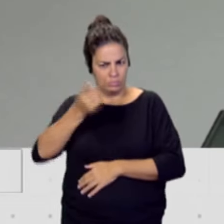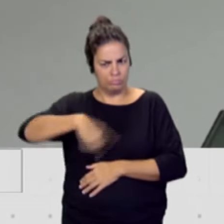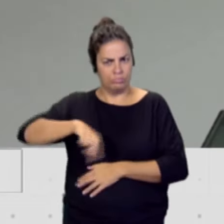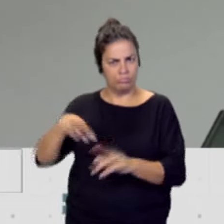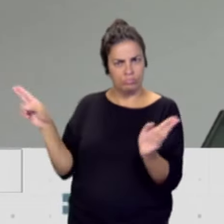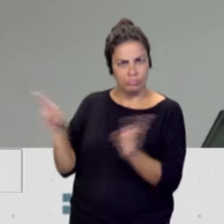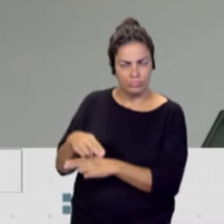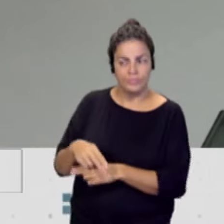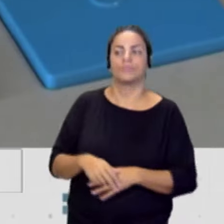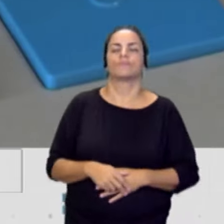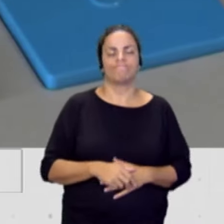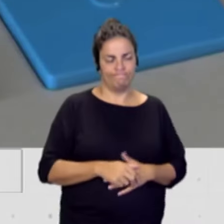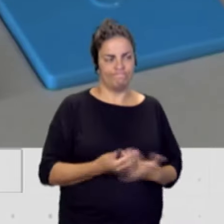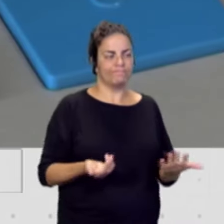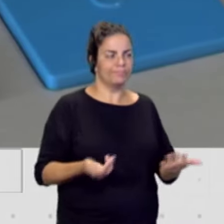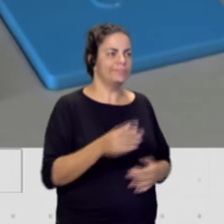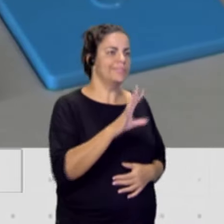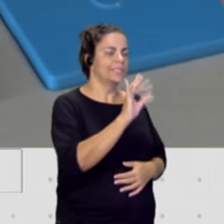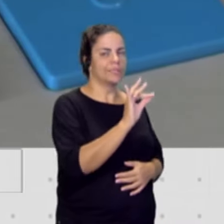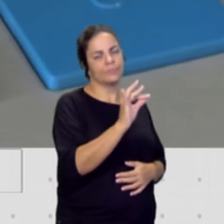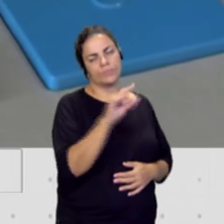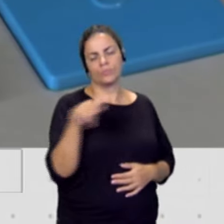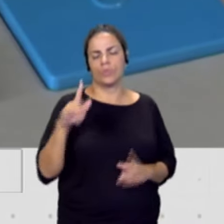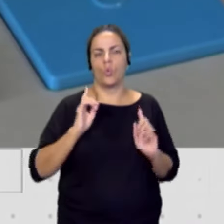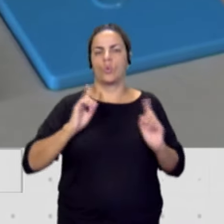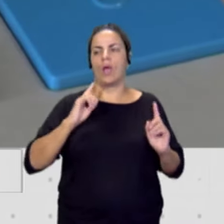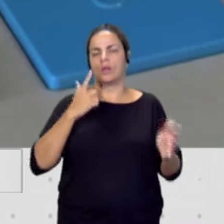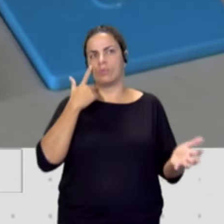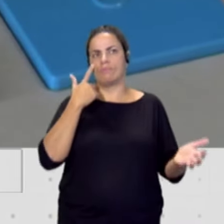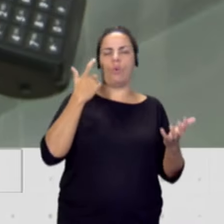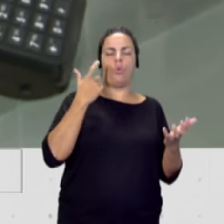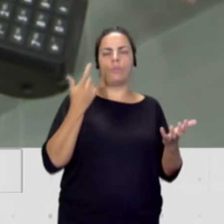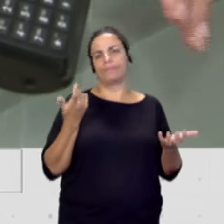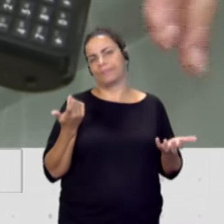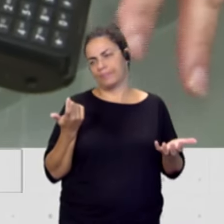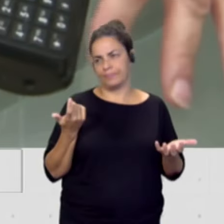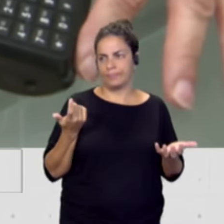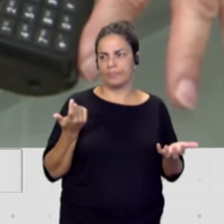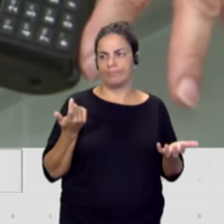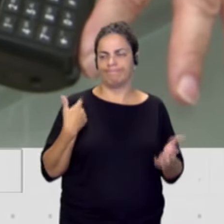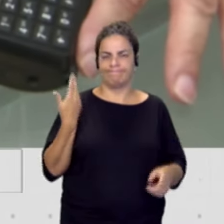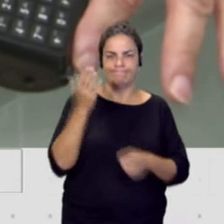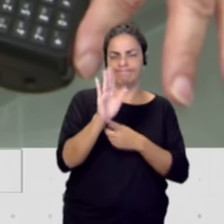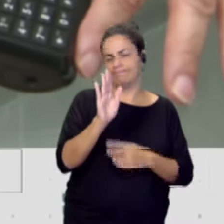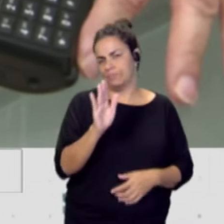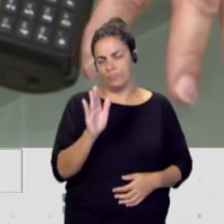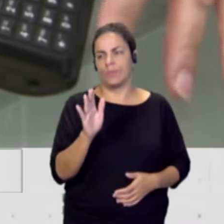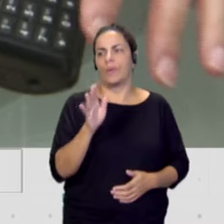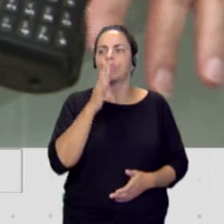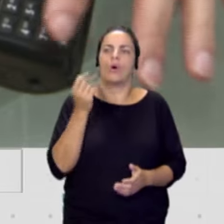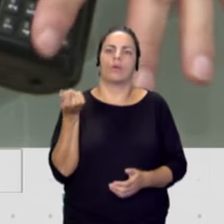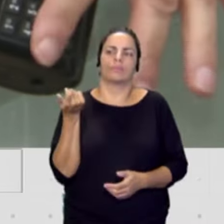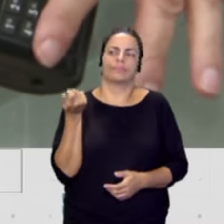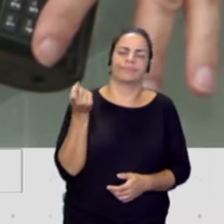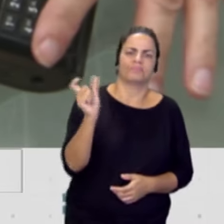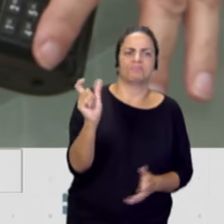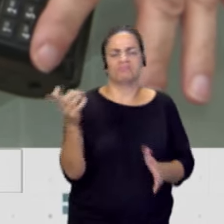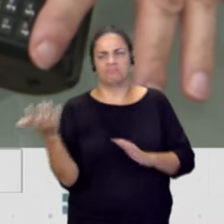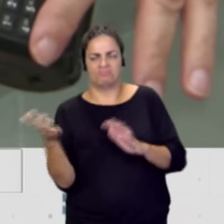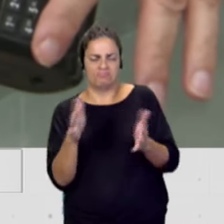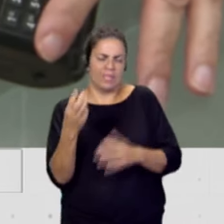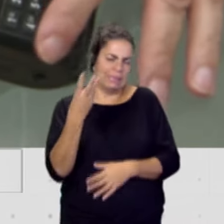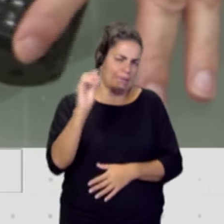Sí, en este caso no es un caso muy llamativo a la hora de mostrarlo, ¿no? Porque la cuantía no es grande, son unos 30.000